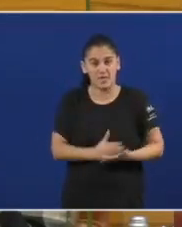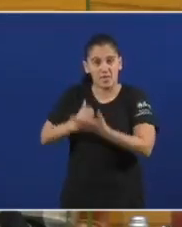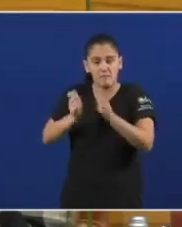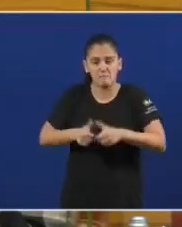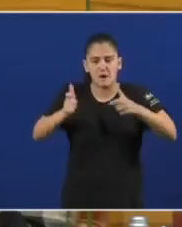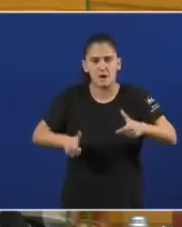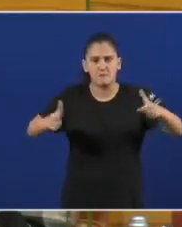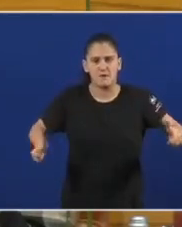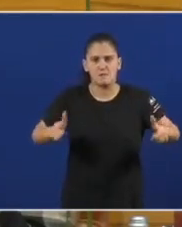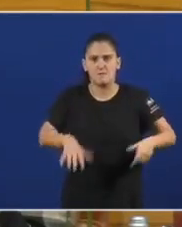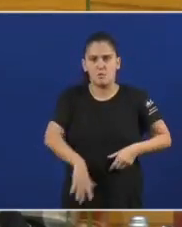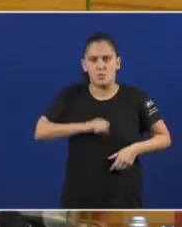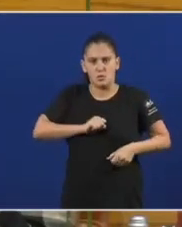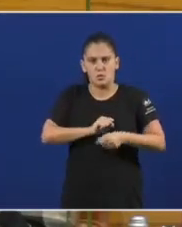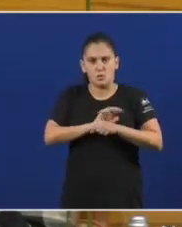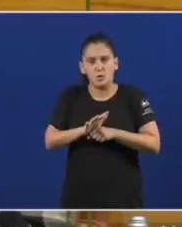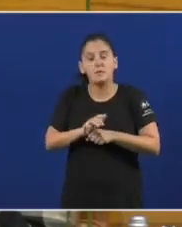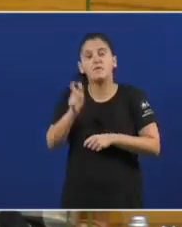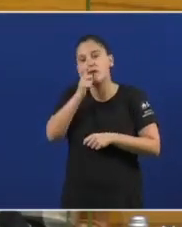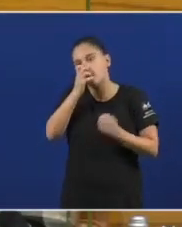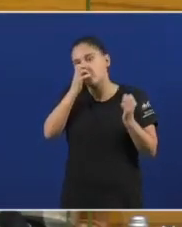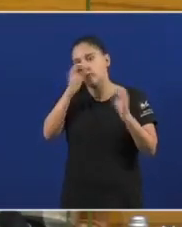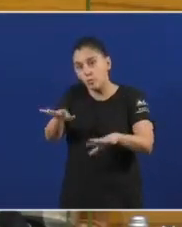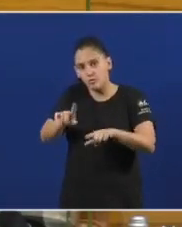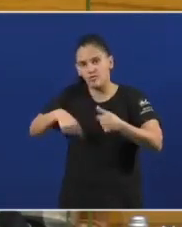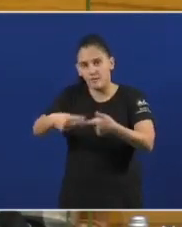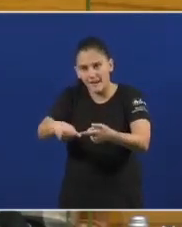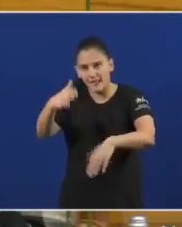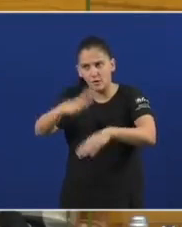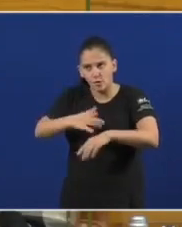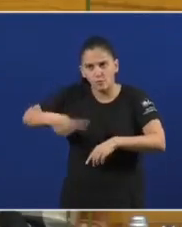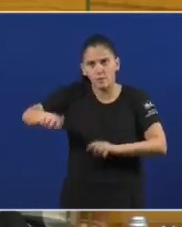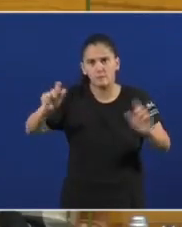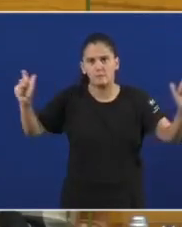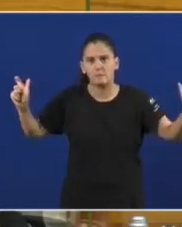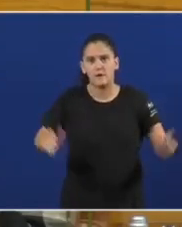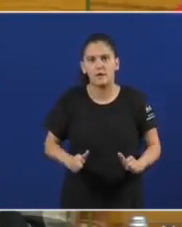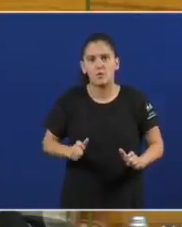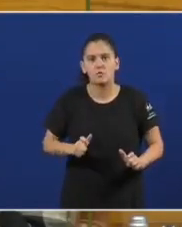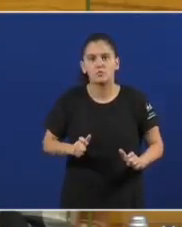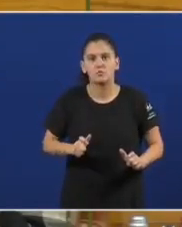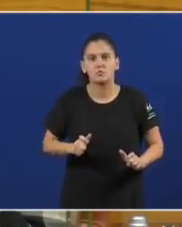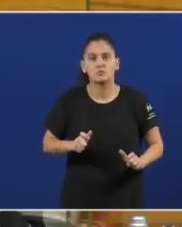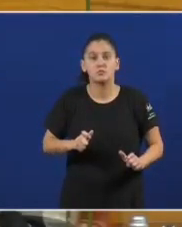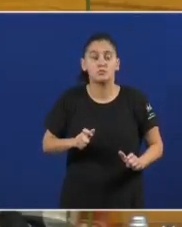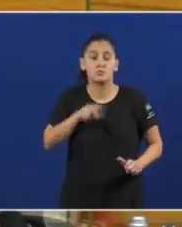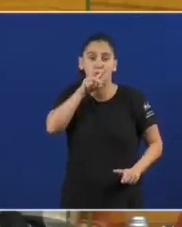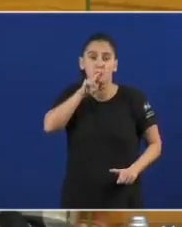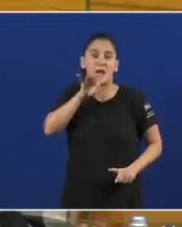casos. Feijóo atribúe ás familias a disminución do uso do galego entre os